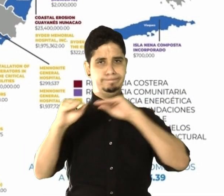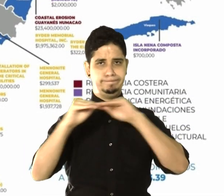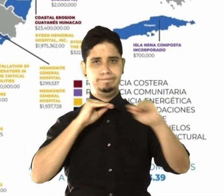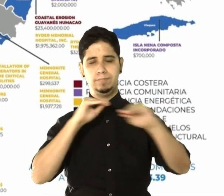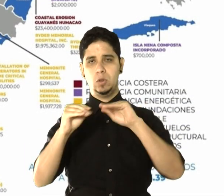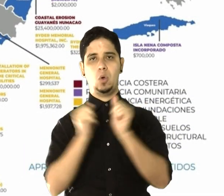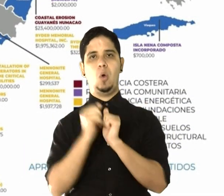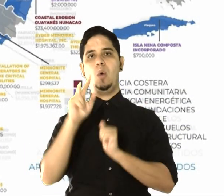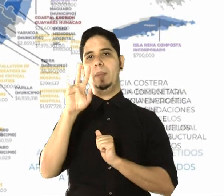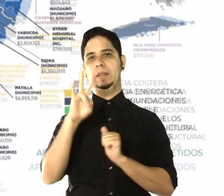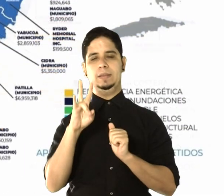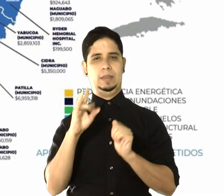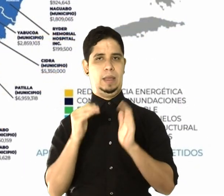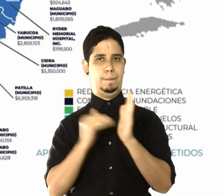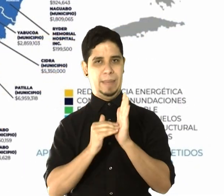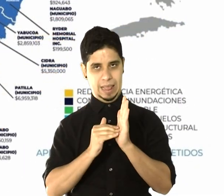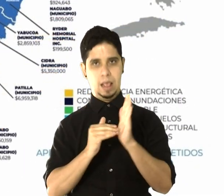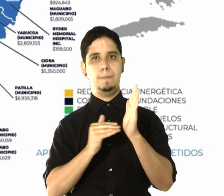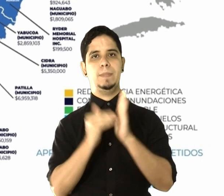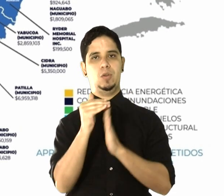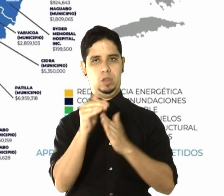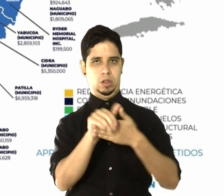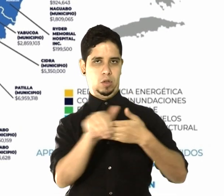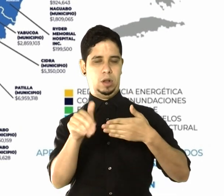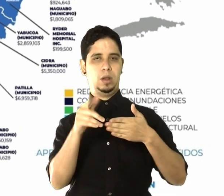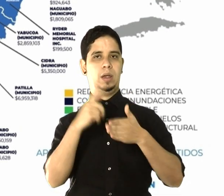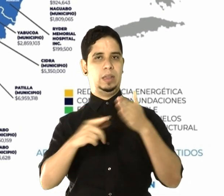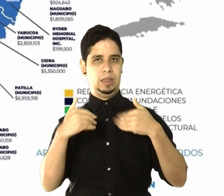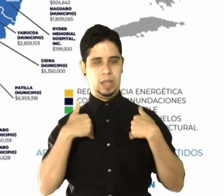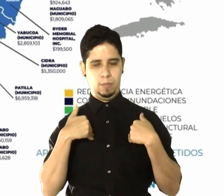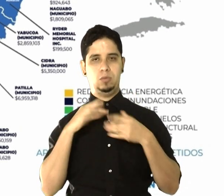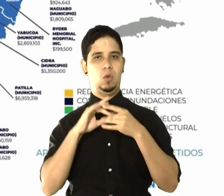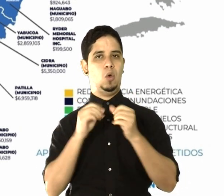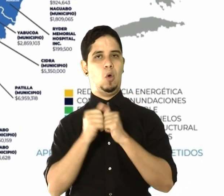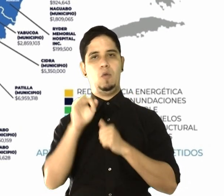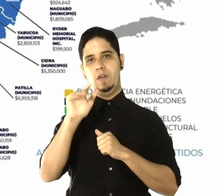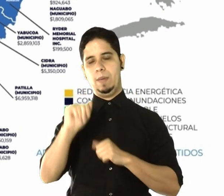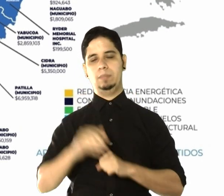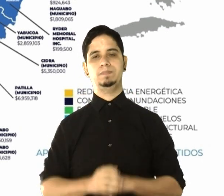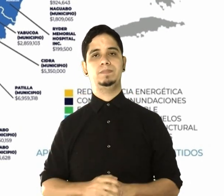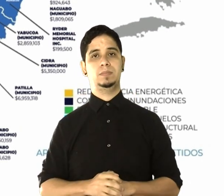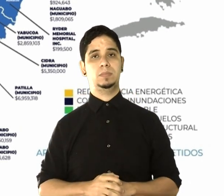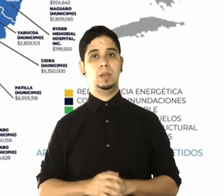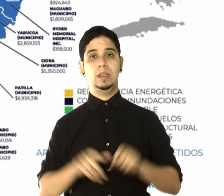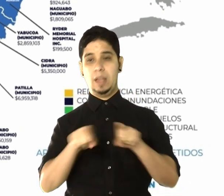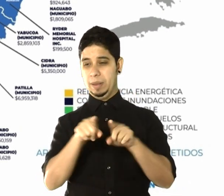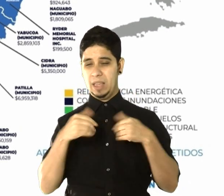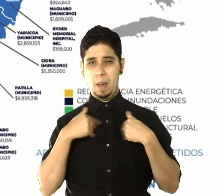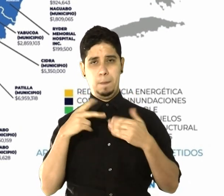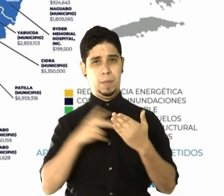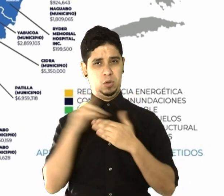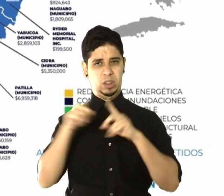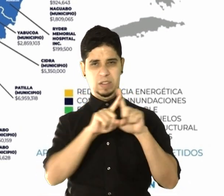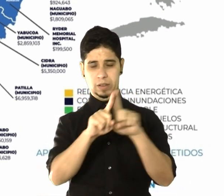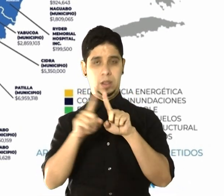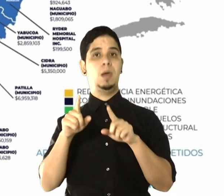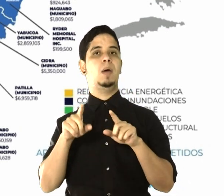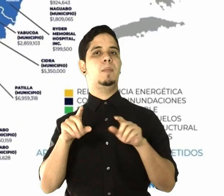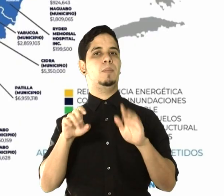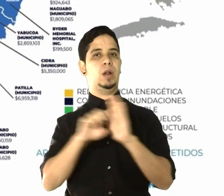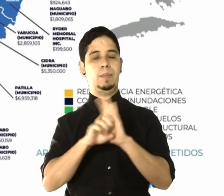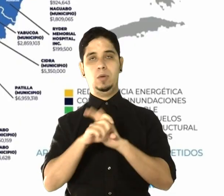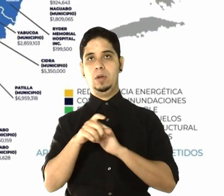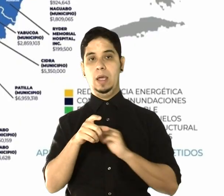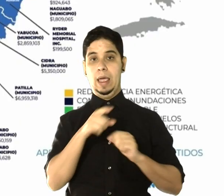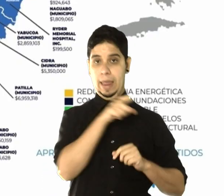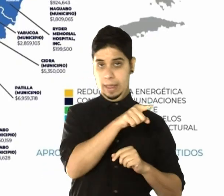los 27,000 millones que tenemos de FEMA. Y aquí van varios proyectos que también están distribuidos en todo Puerto Rico. Cuando tú sumas el mapa